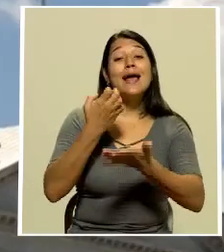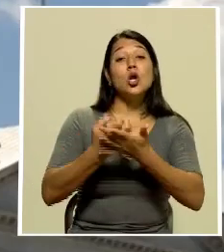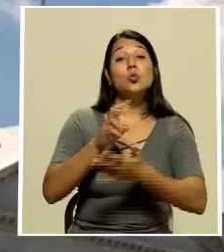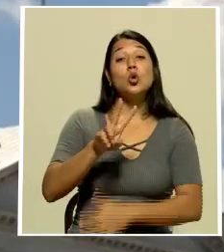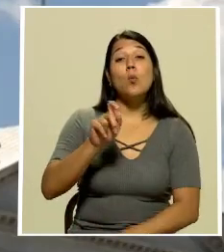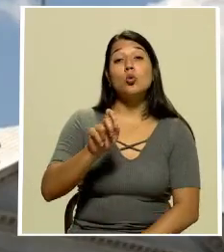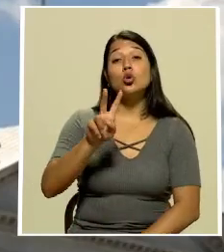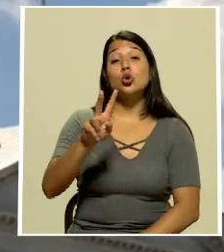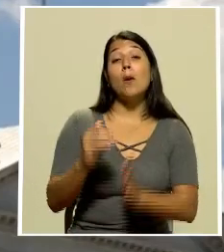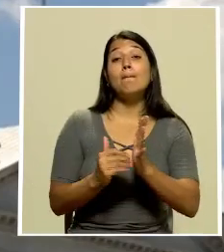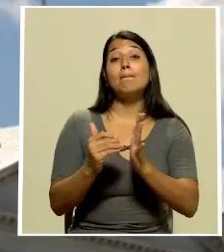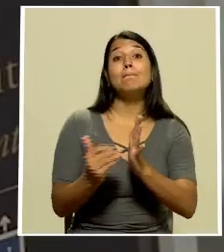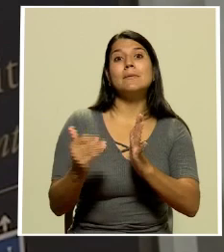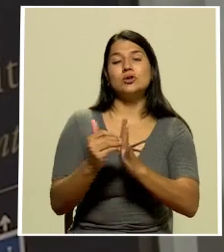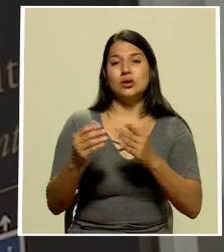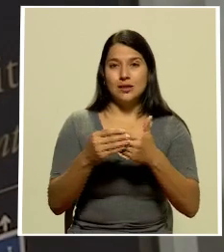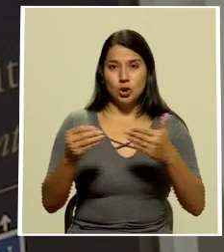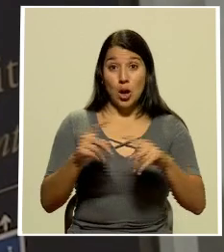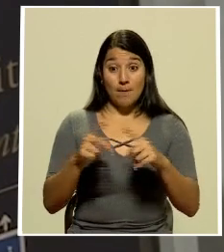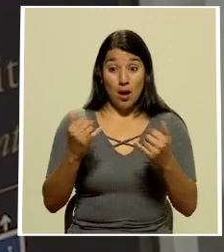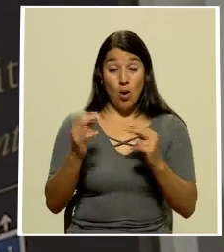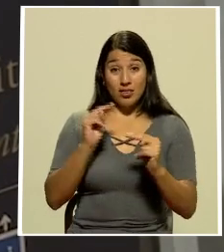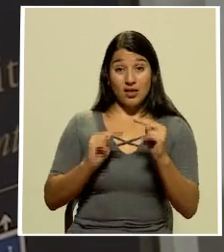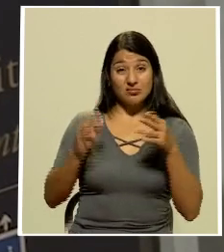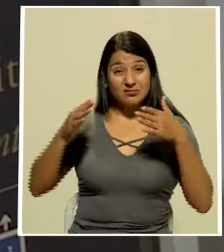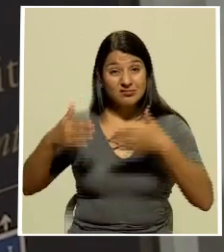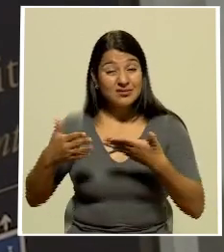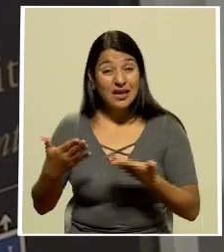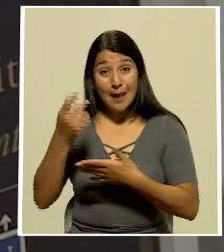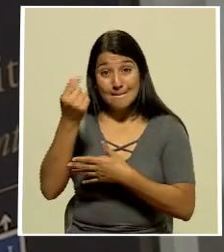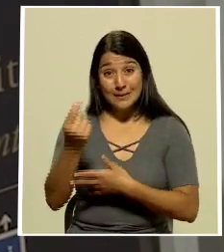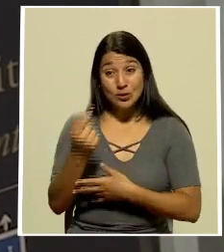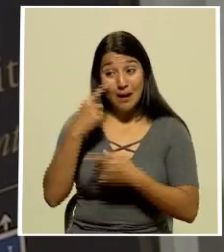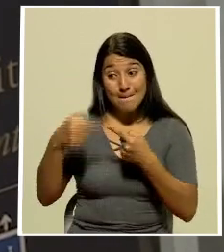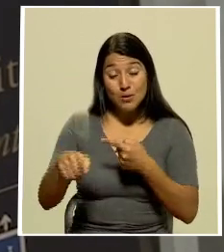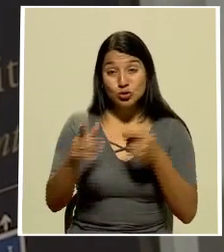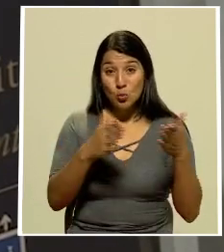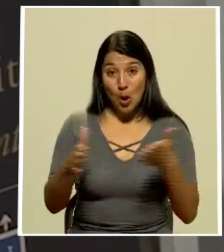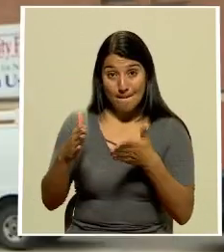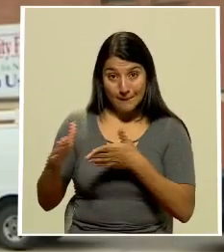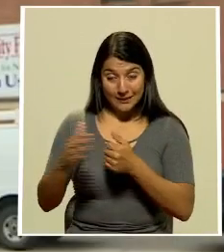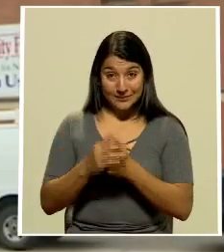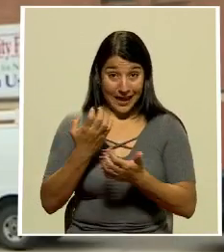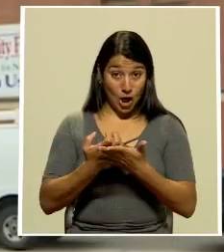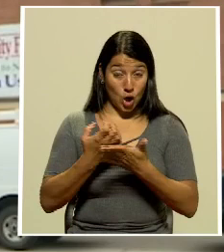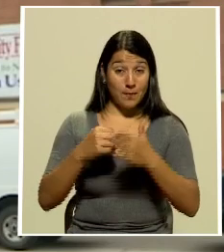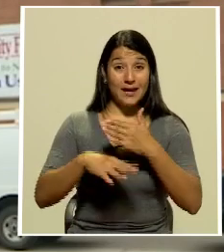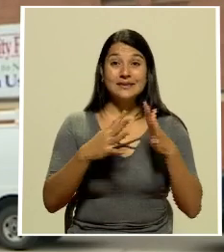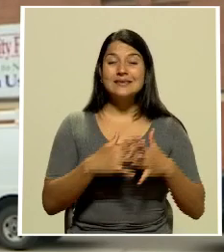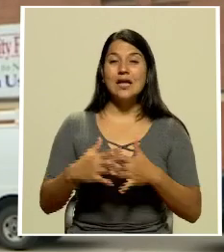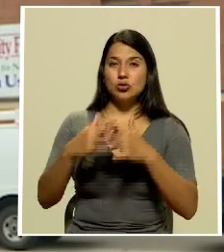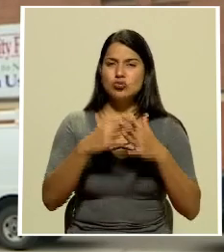billones, pero ahora las negociaciones están centradas en el monto del próximo plan. La economía estadounidense ha